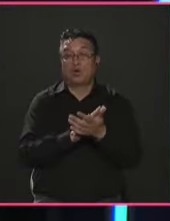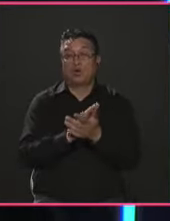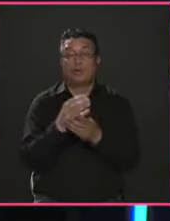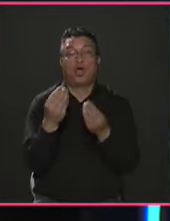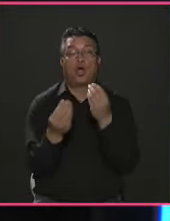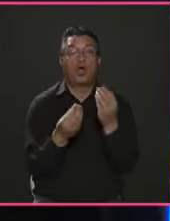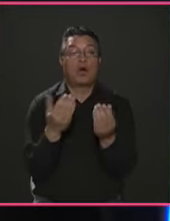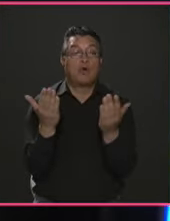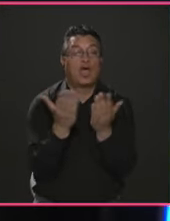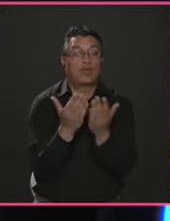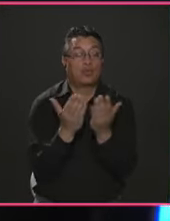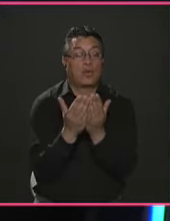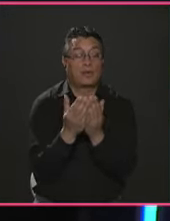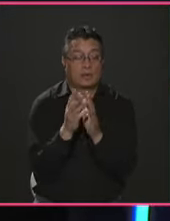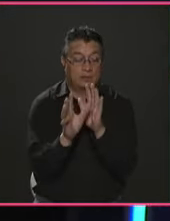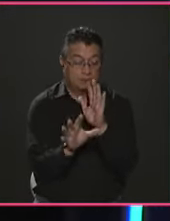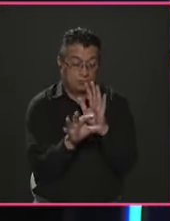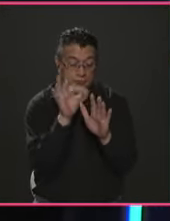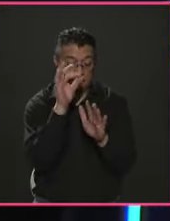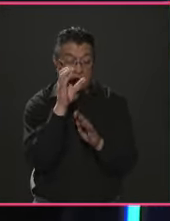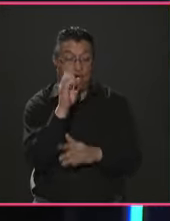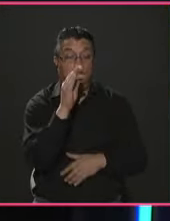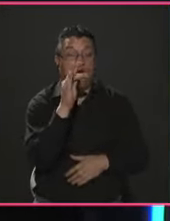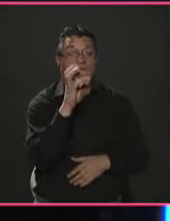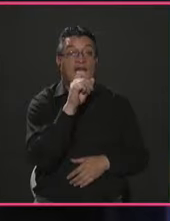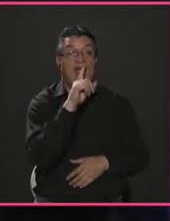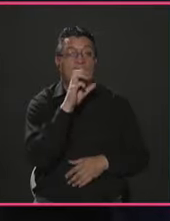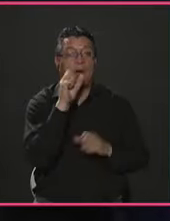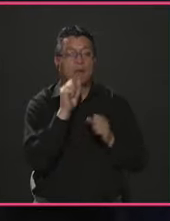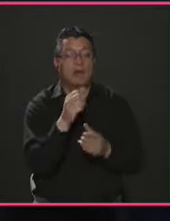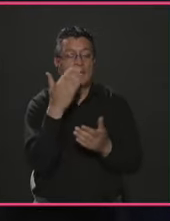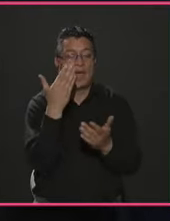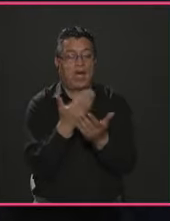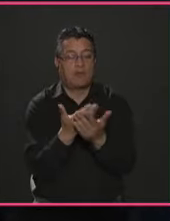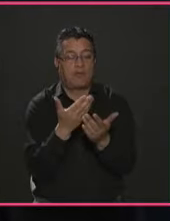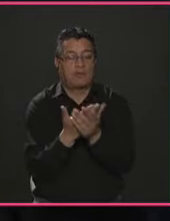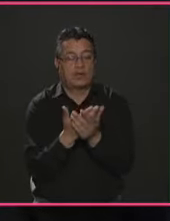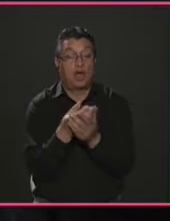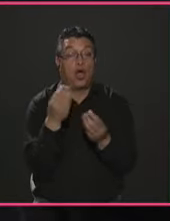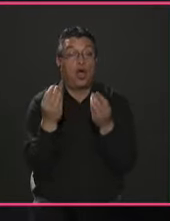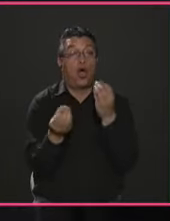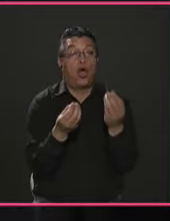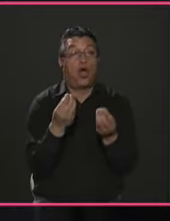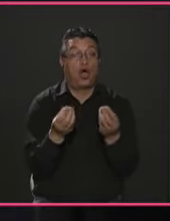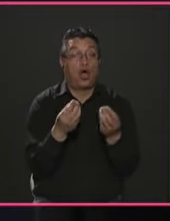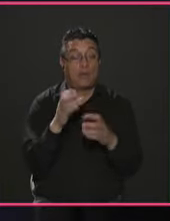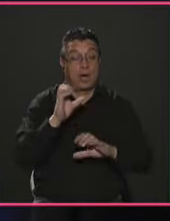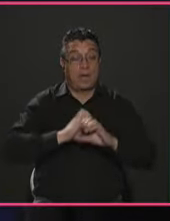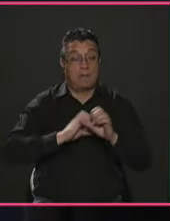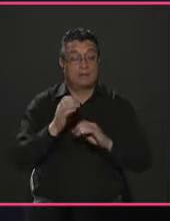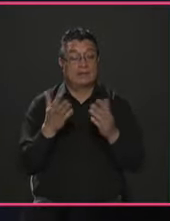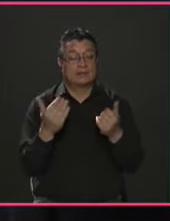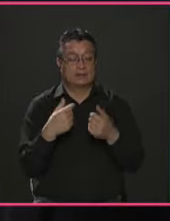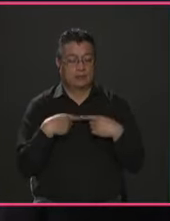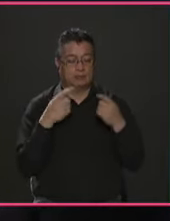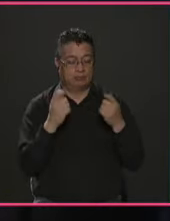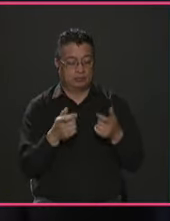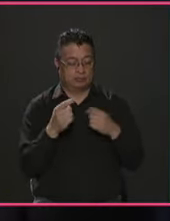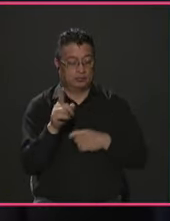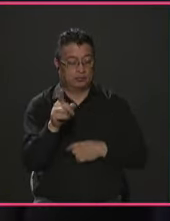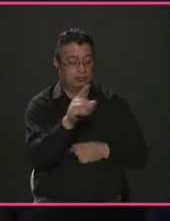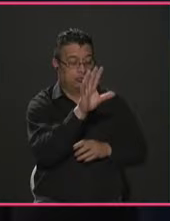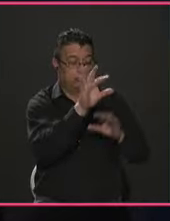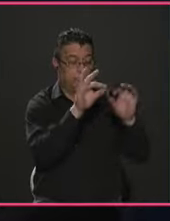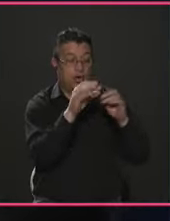estudiante encuentra sí la oferta y puede aprovecharla sí o cómo la empresa que lo necesita encuentra las competencias en el mercado de